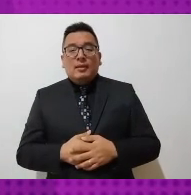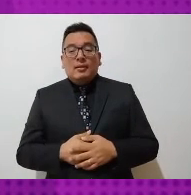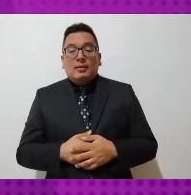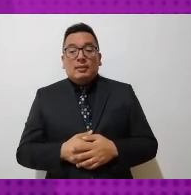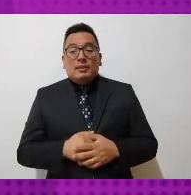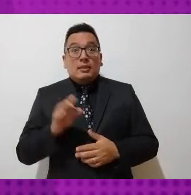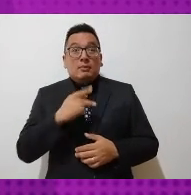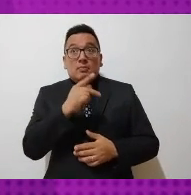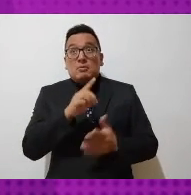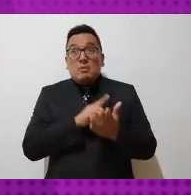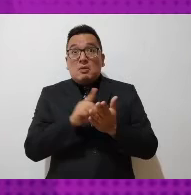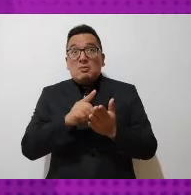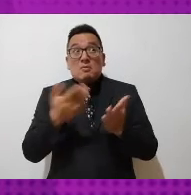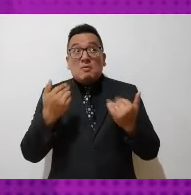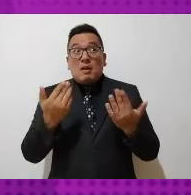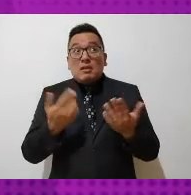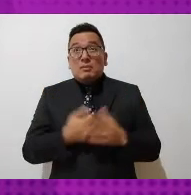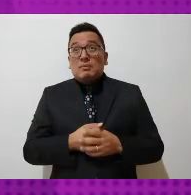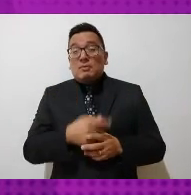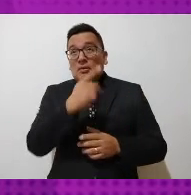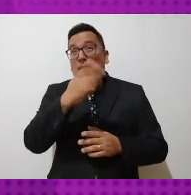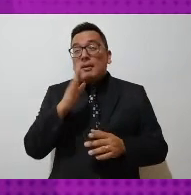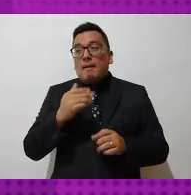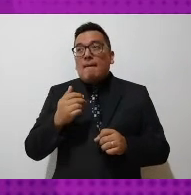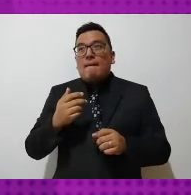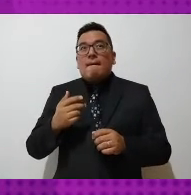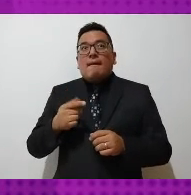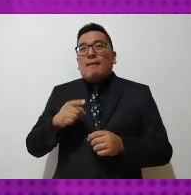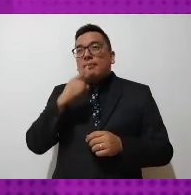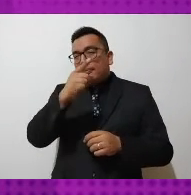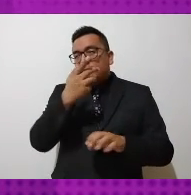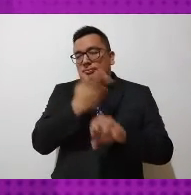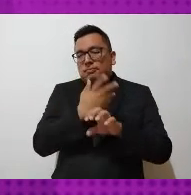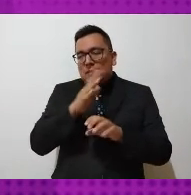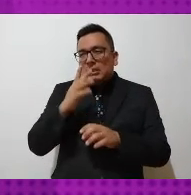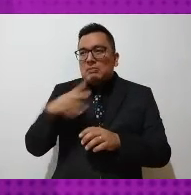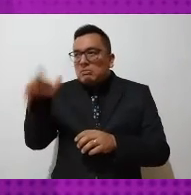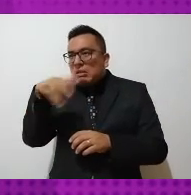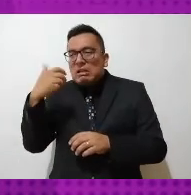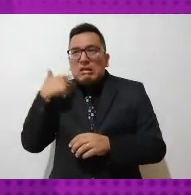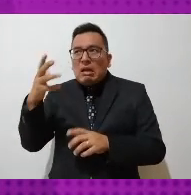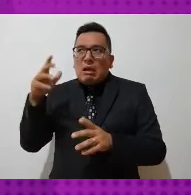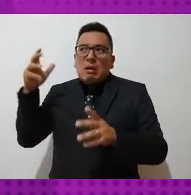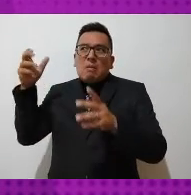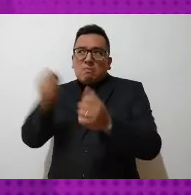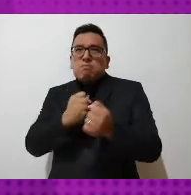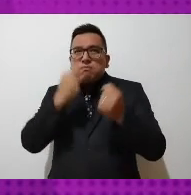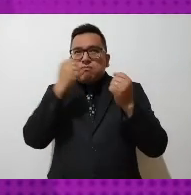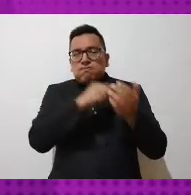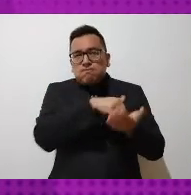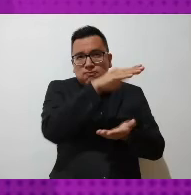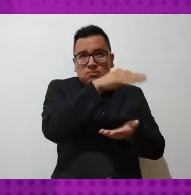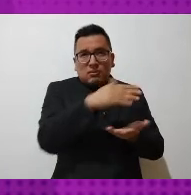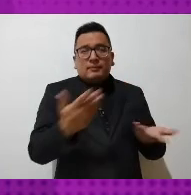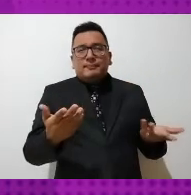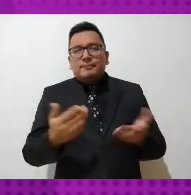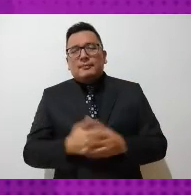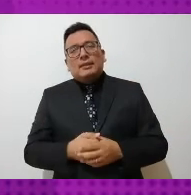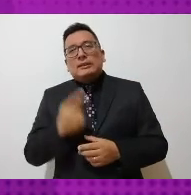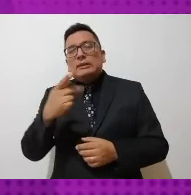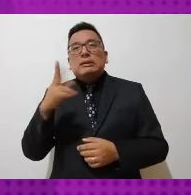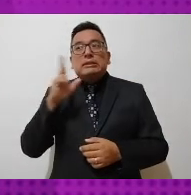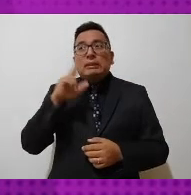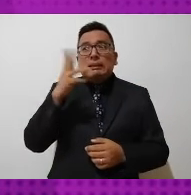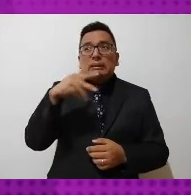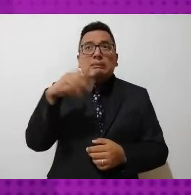si no los exigen a un Estado que los está persiguiendo, un Estado que los está buscando para expulsarlos de su país, menos van a